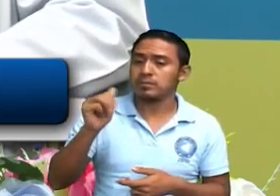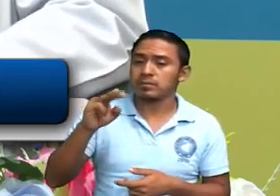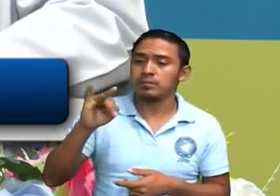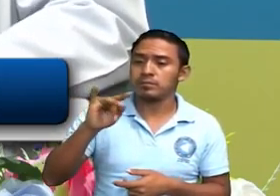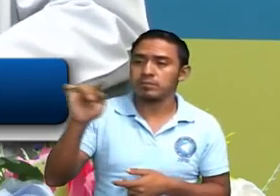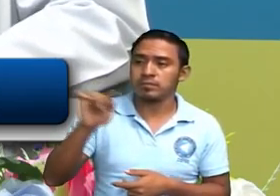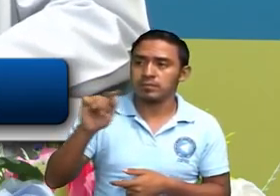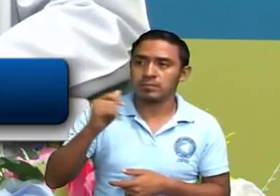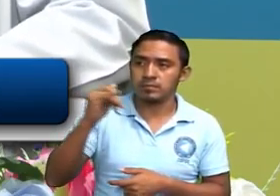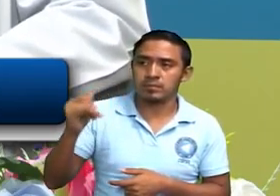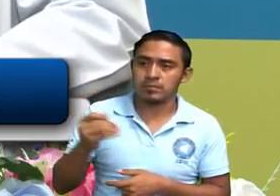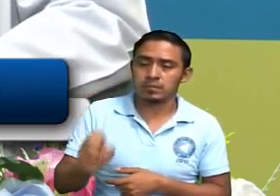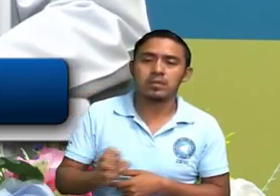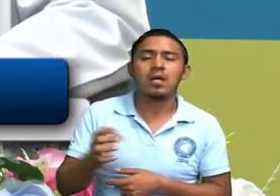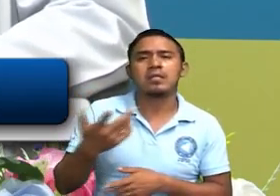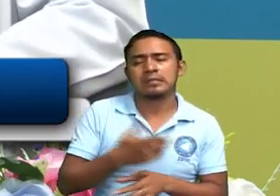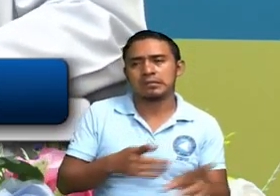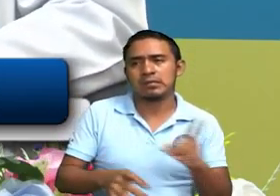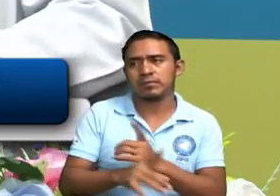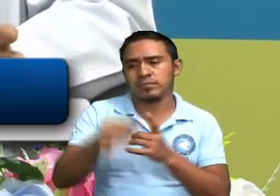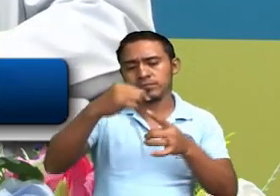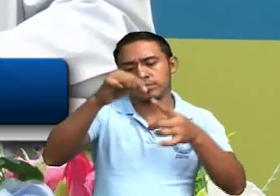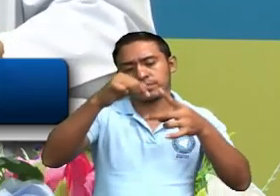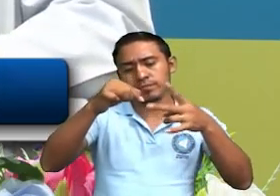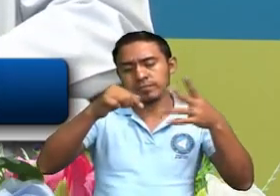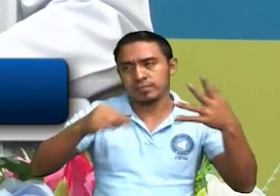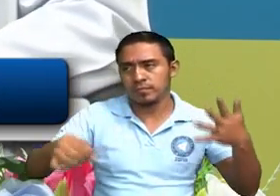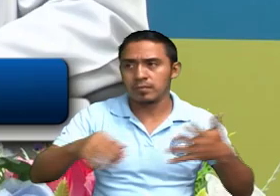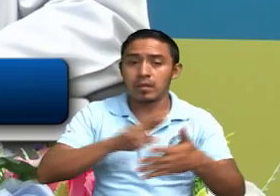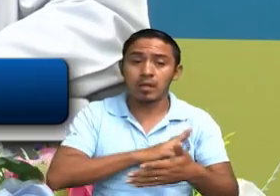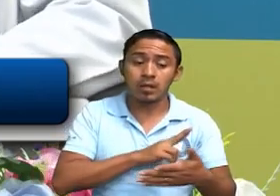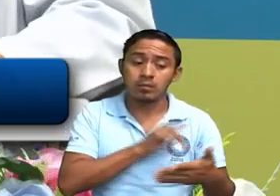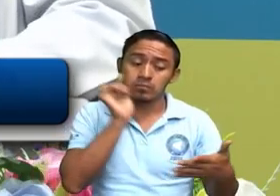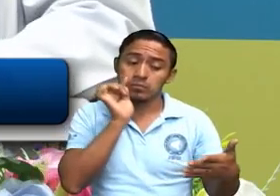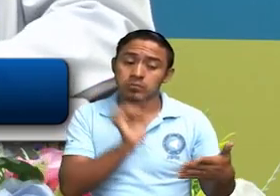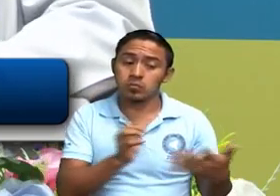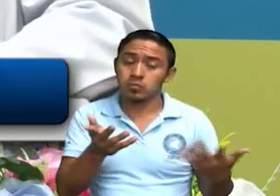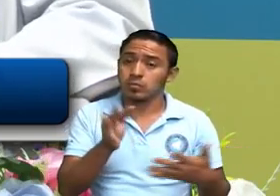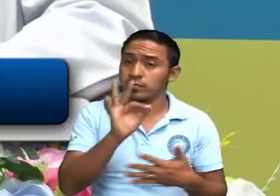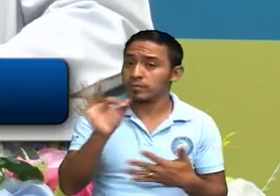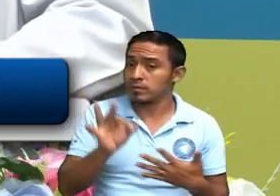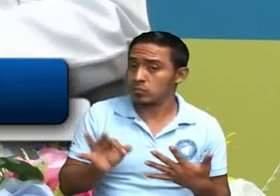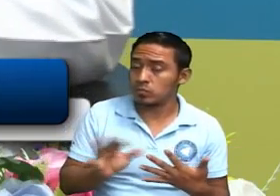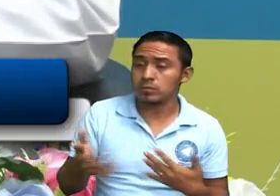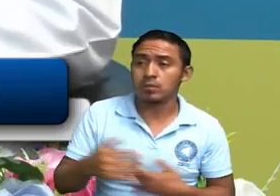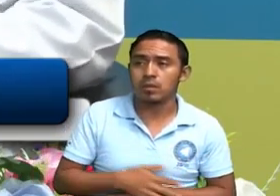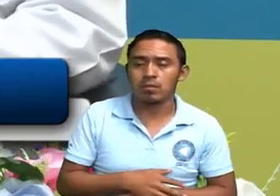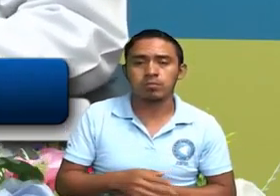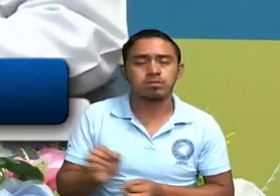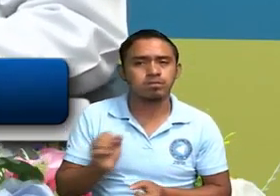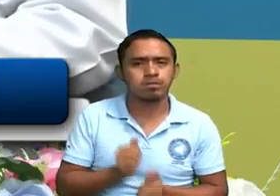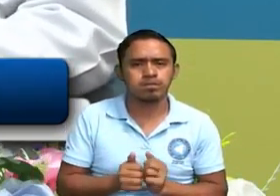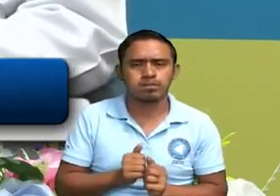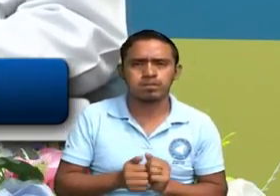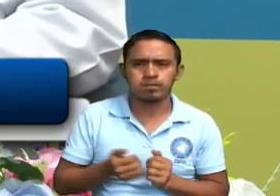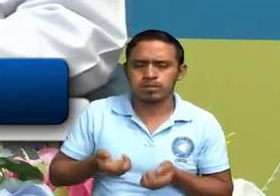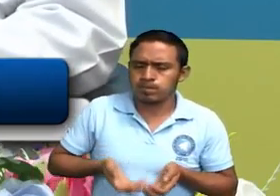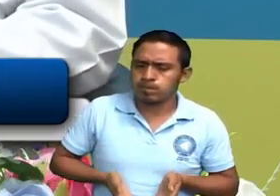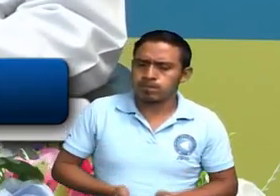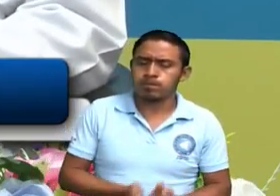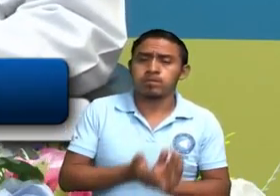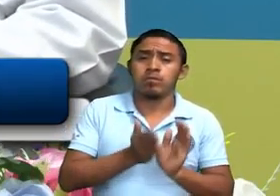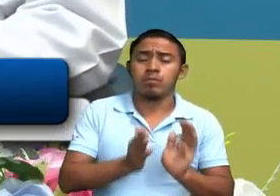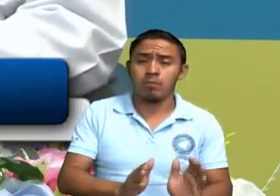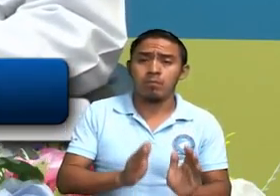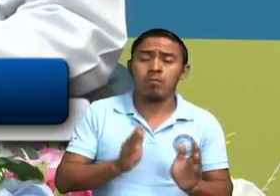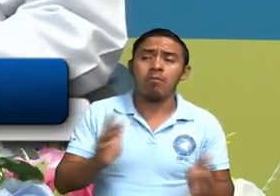Tienen sus determinados criterios, es decir, todo, si hay algún factor de riesgo durante el embarazo, o tuvo algún problema